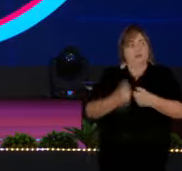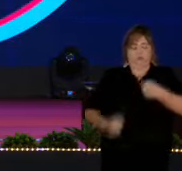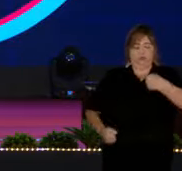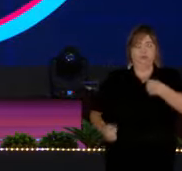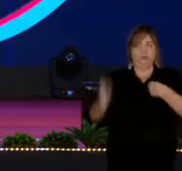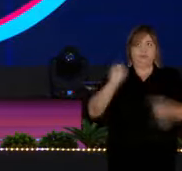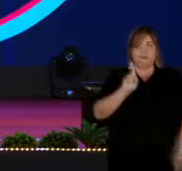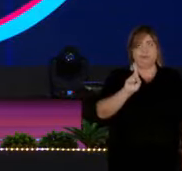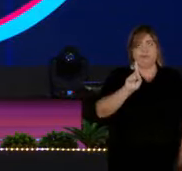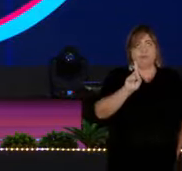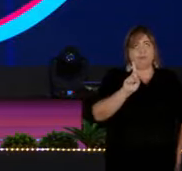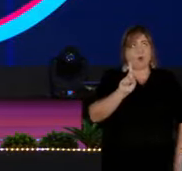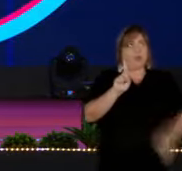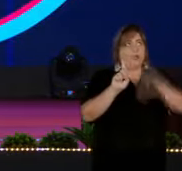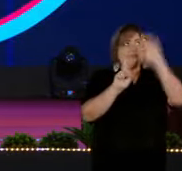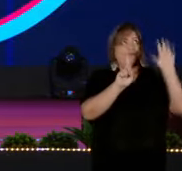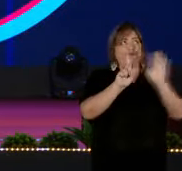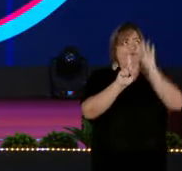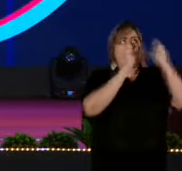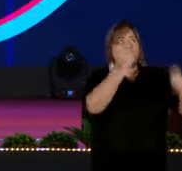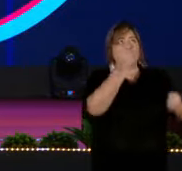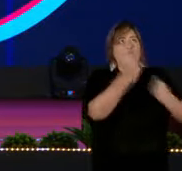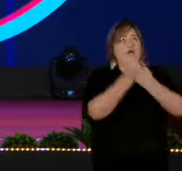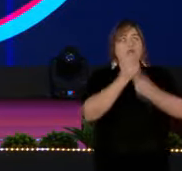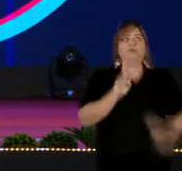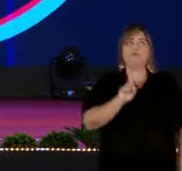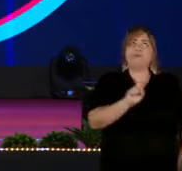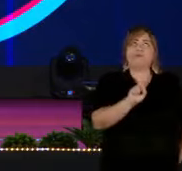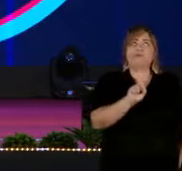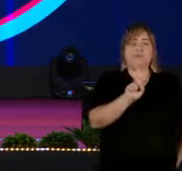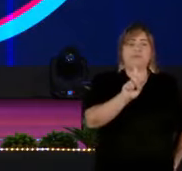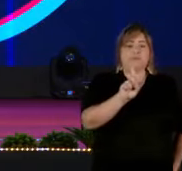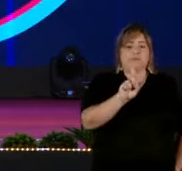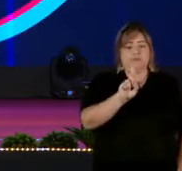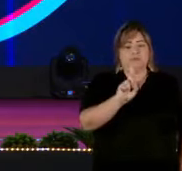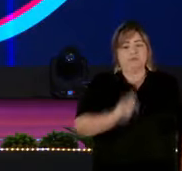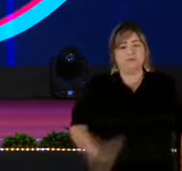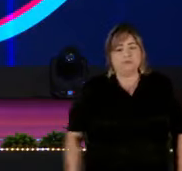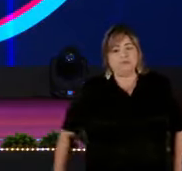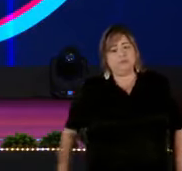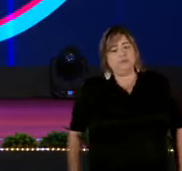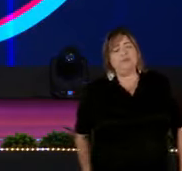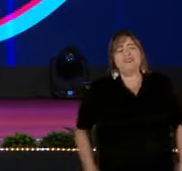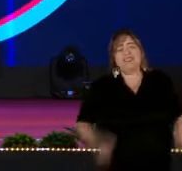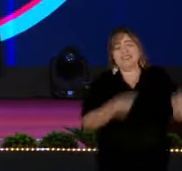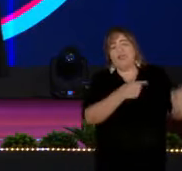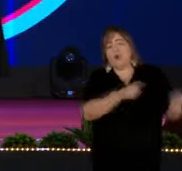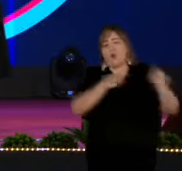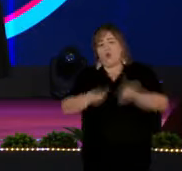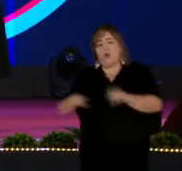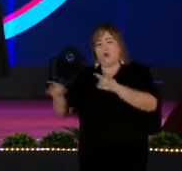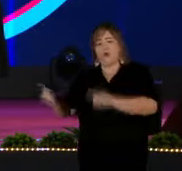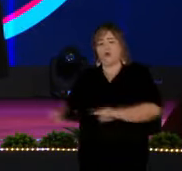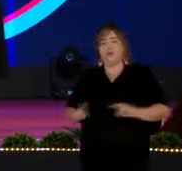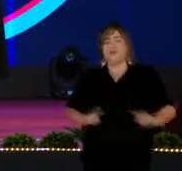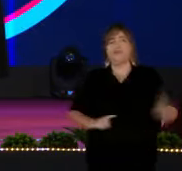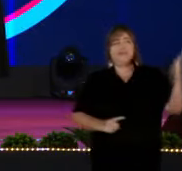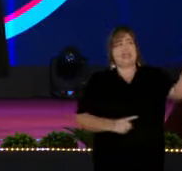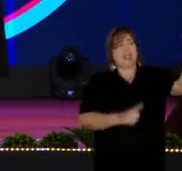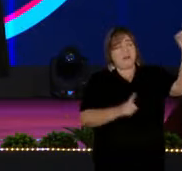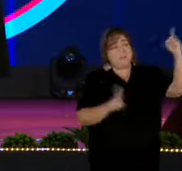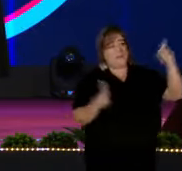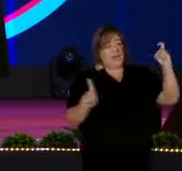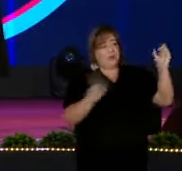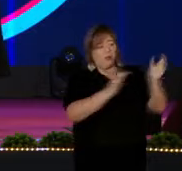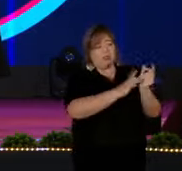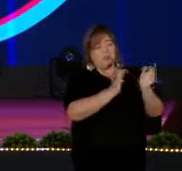fortalece cuando tú avanzas. Aunque no tengas fuerza, Él te va a dar fuerza. Mira lo que sucede. Le pregunta el Señor: ¿quieres ser